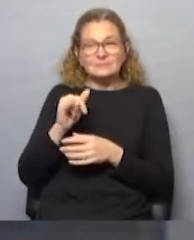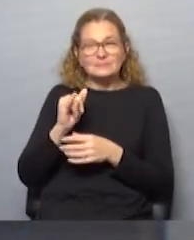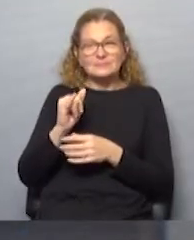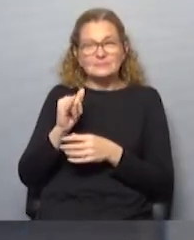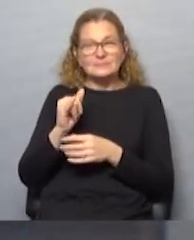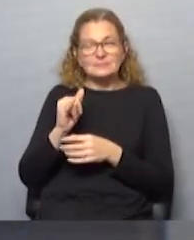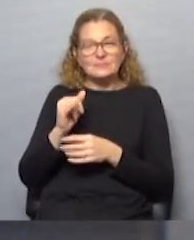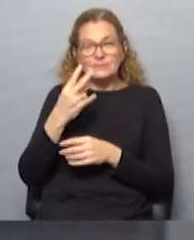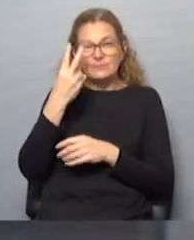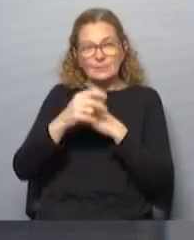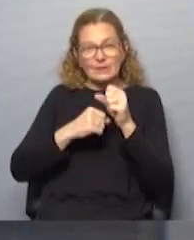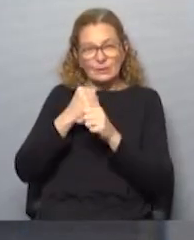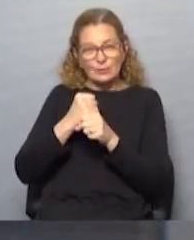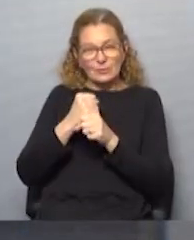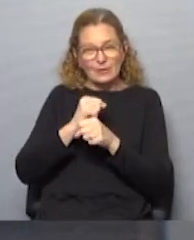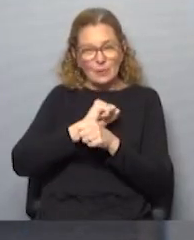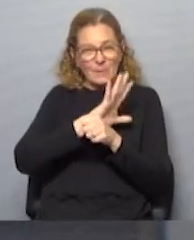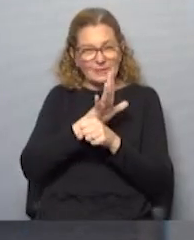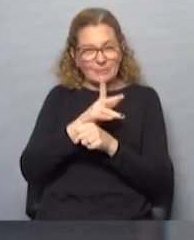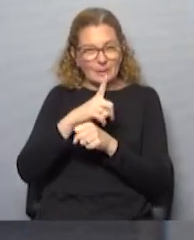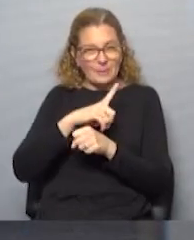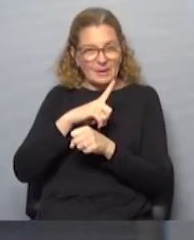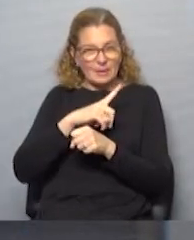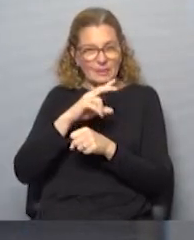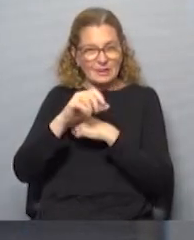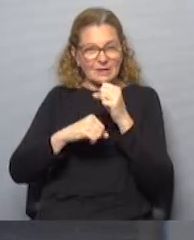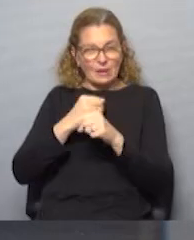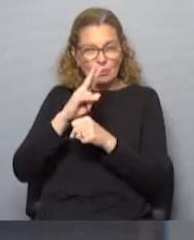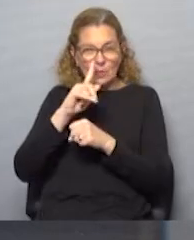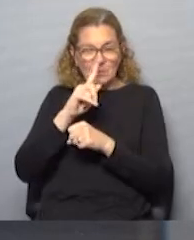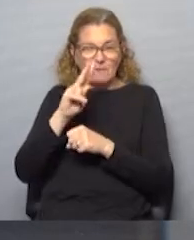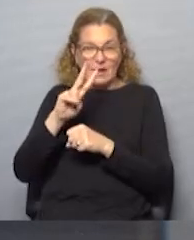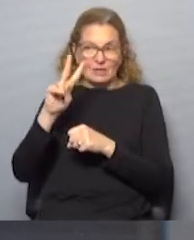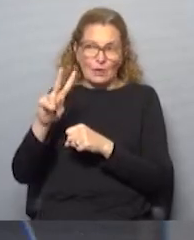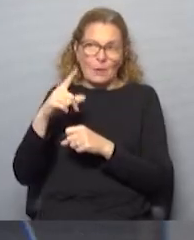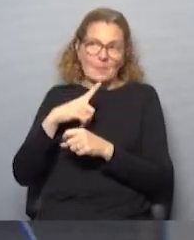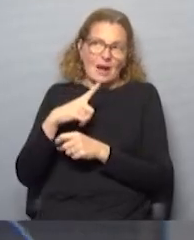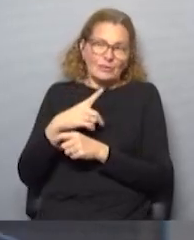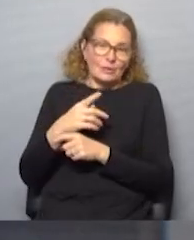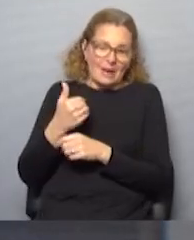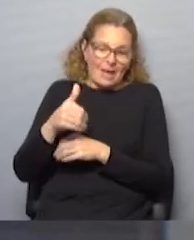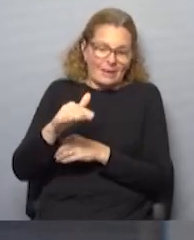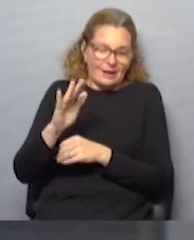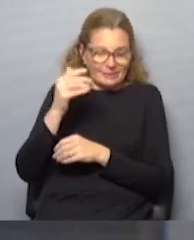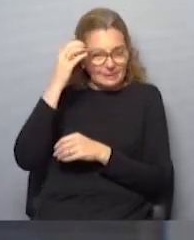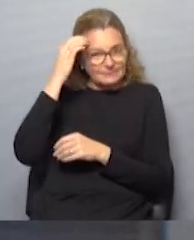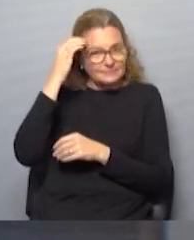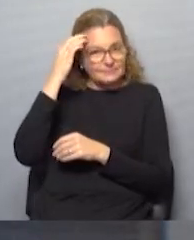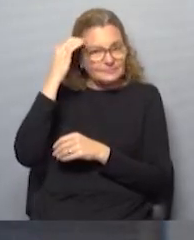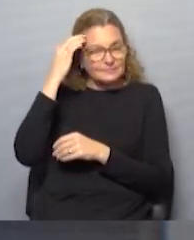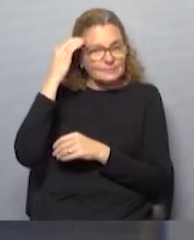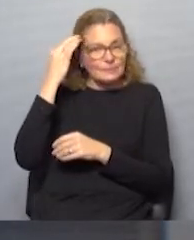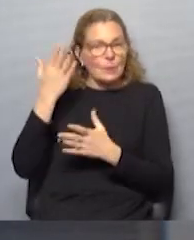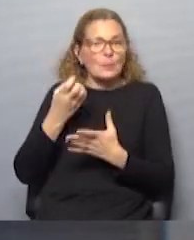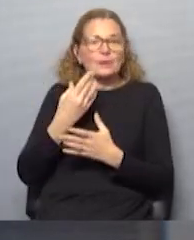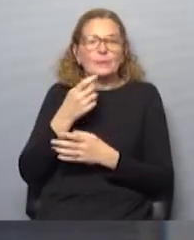dos años de pandemia no uno tenía mucha esperanza con 2.022 hacia hacia adelante porque era el momento